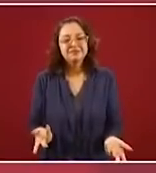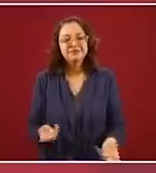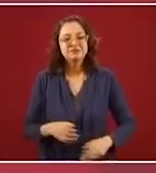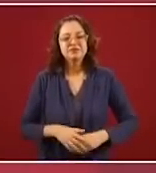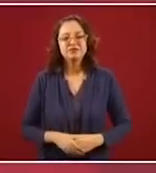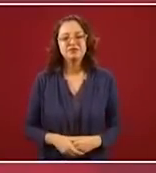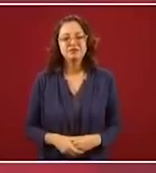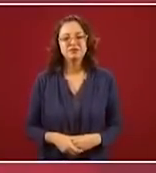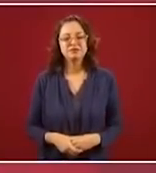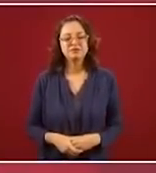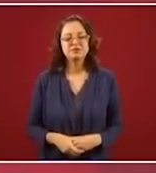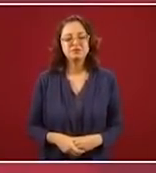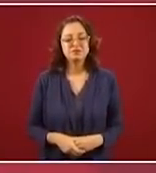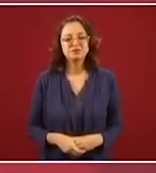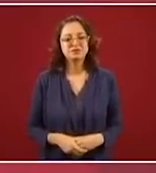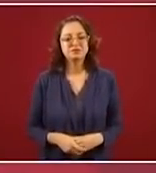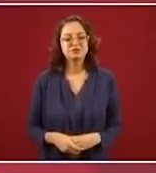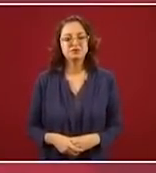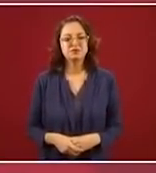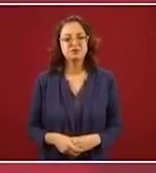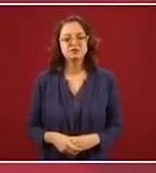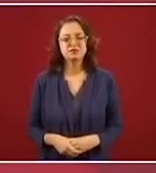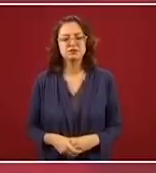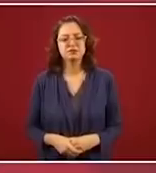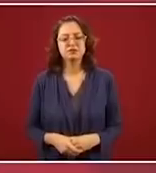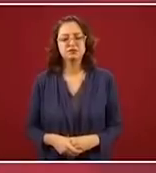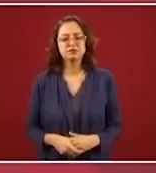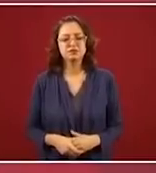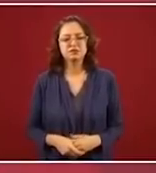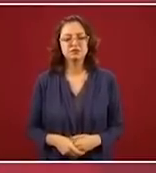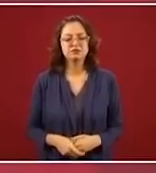no están pagando